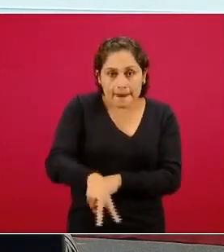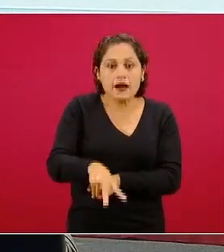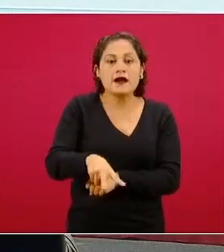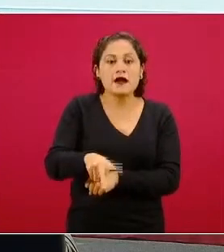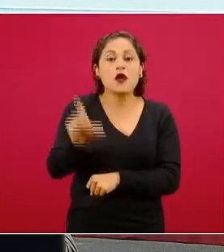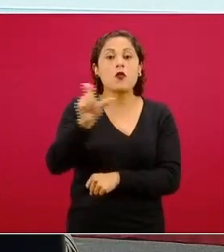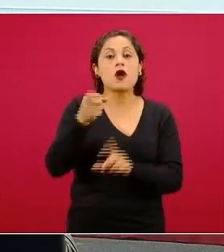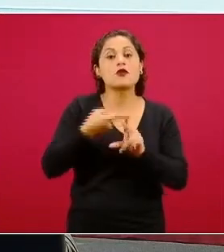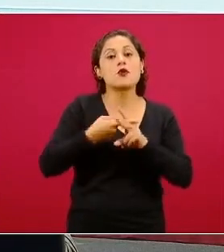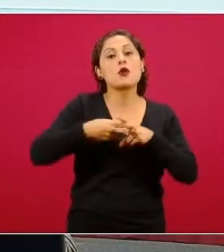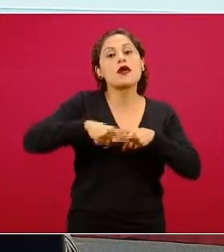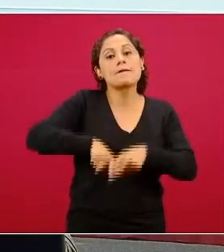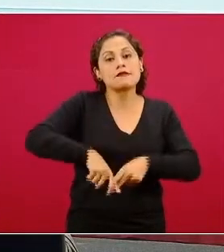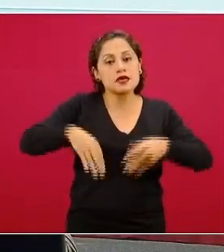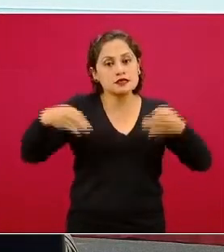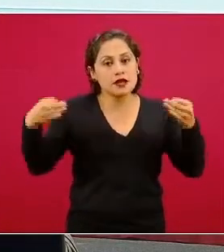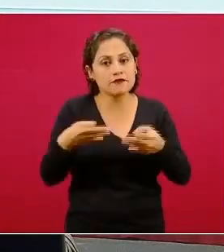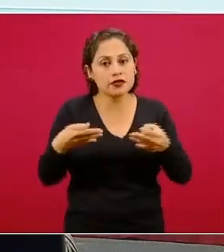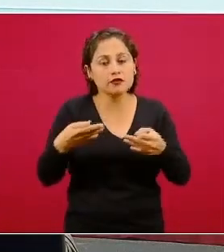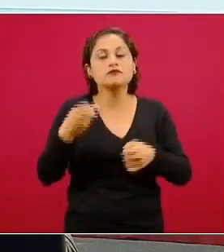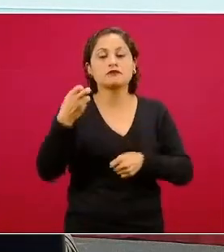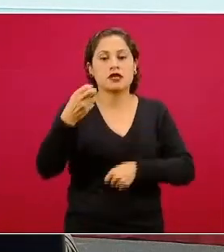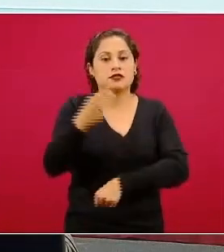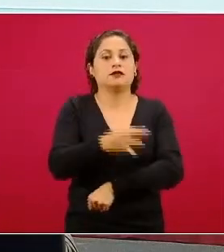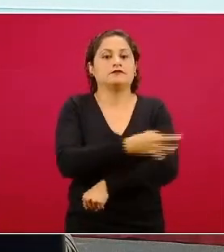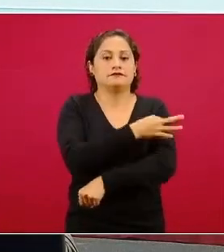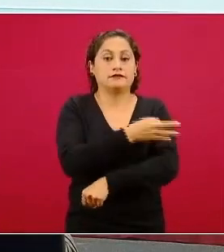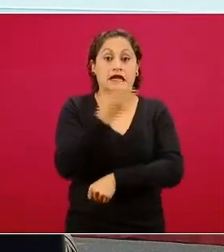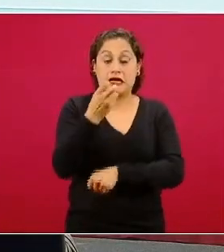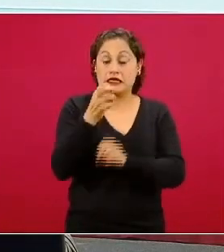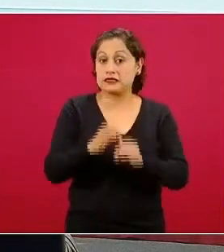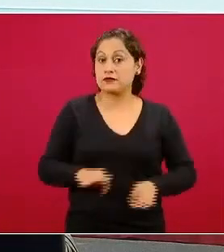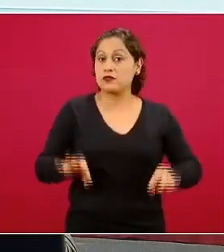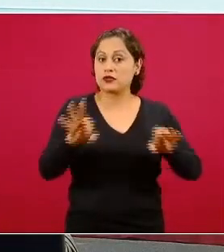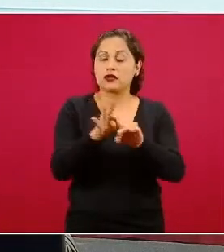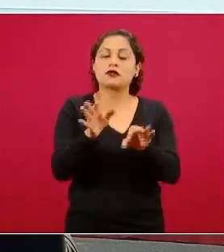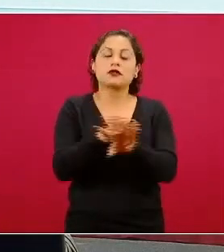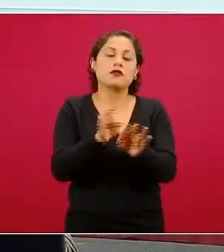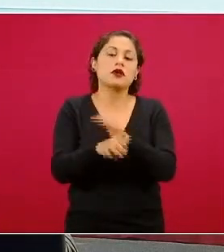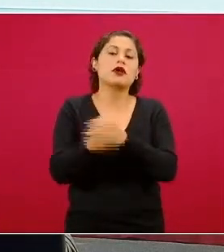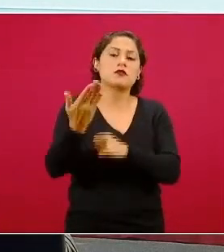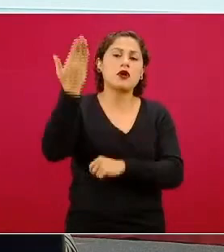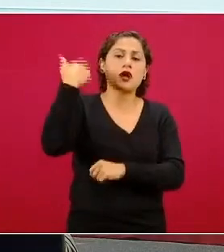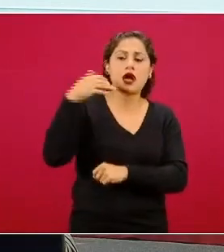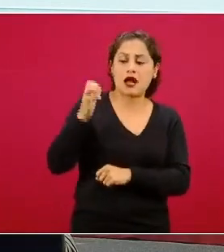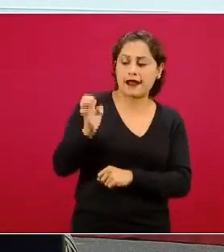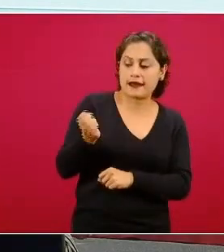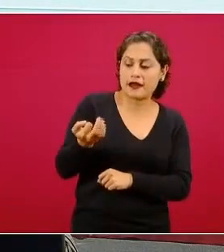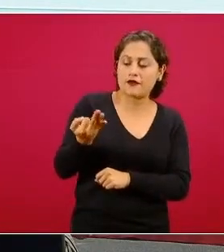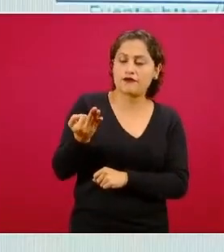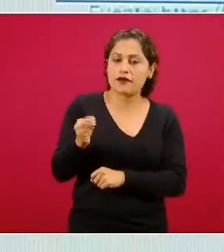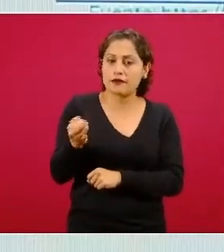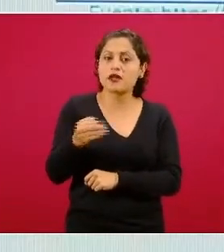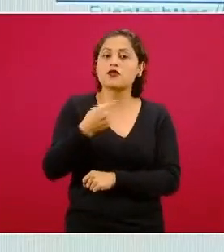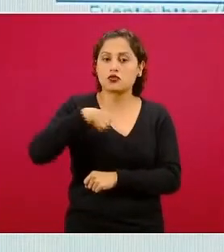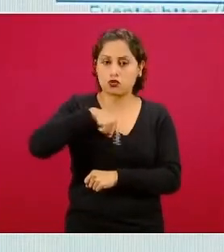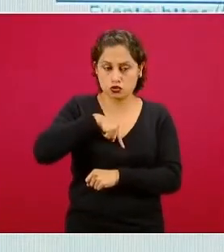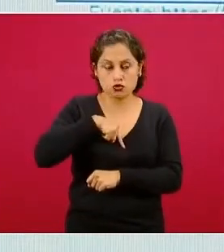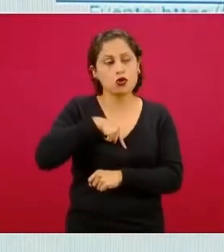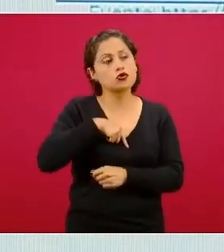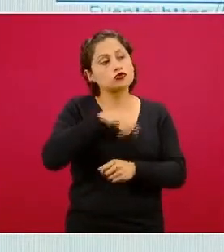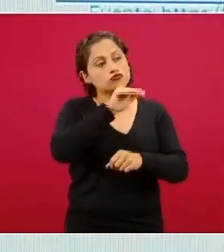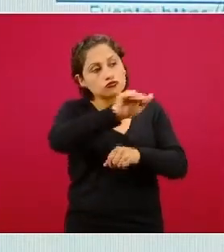importante resaltarlo, toda vez que nosotros estuvimos vacunando en enero, febrero y marzo. Entonces, es necesario